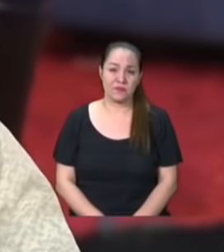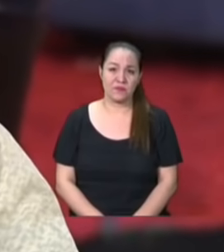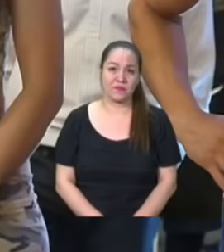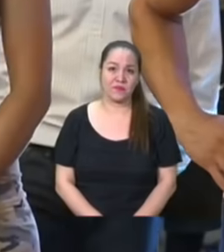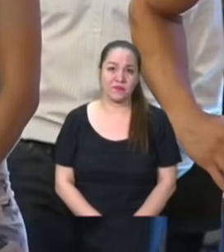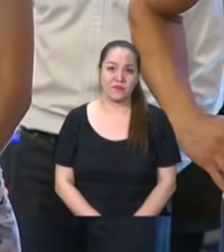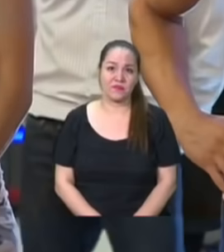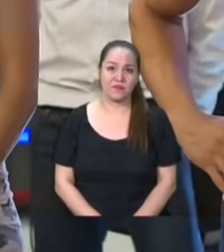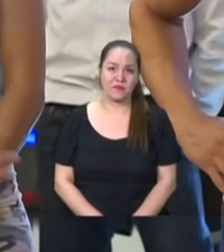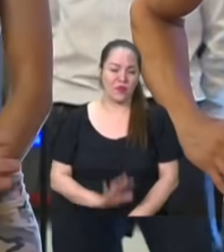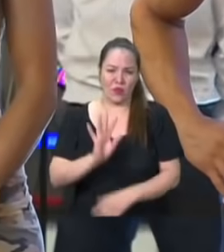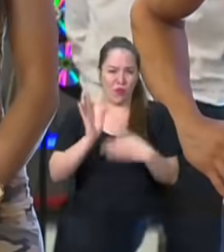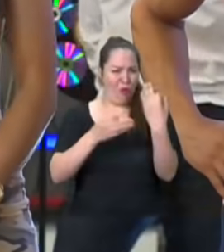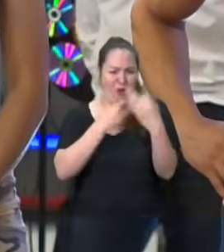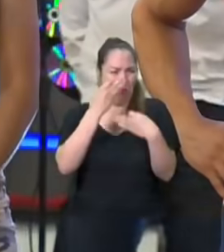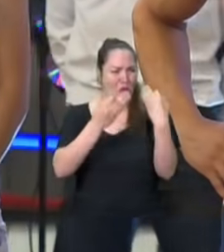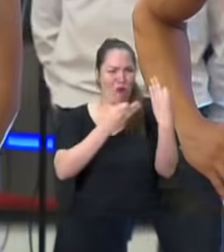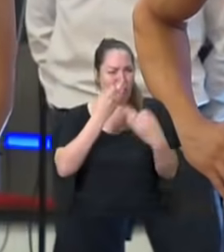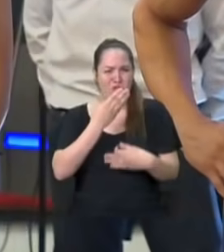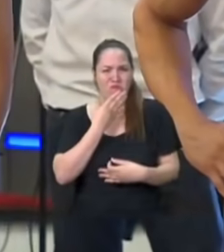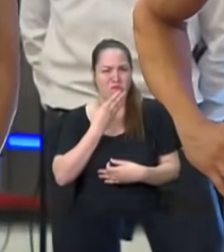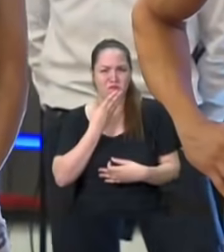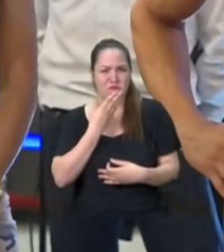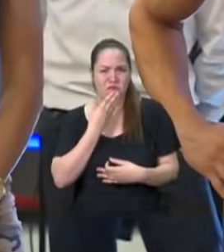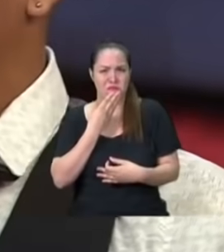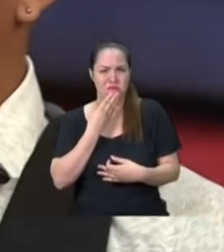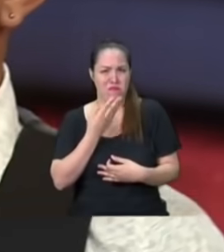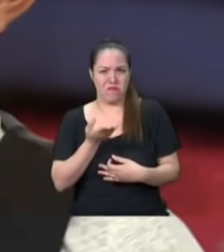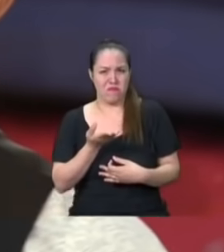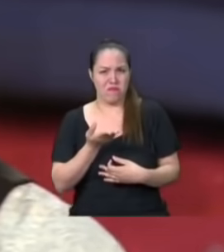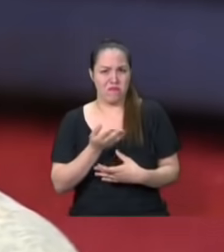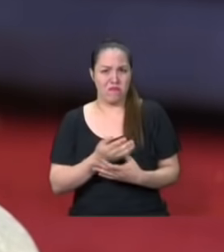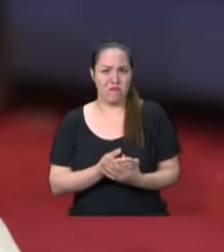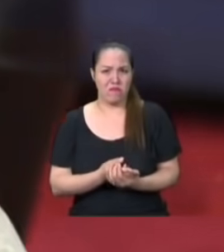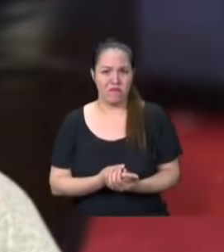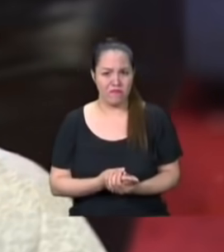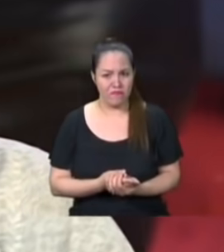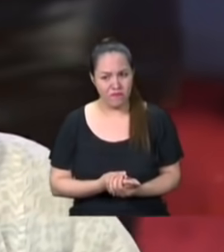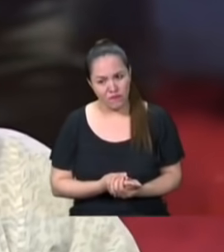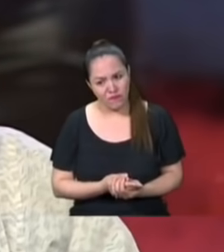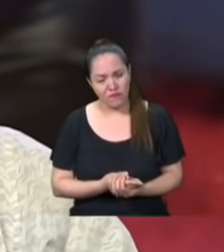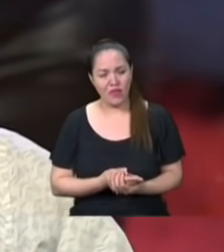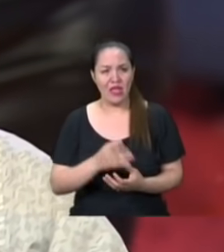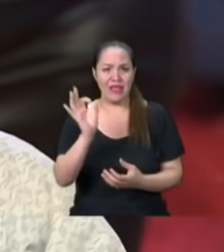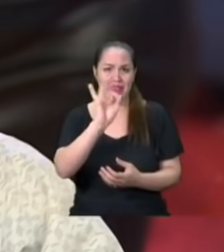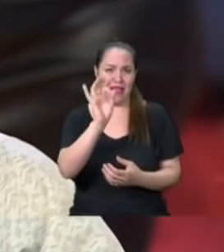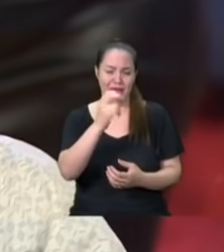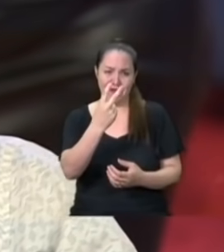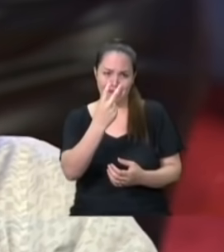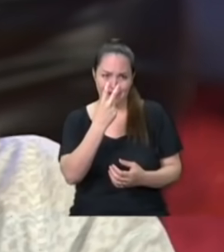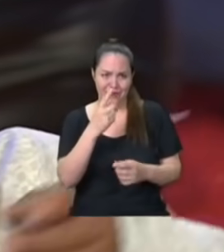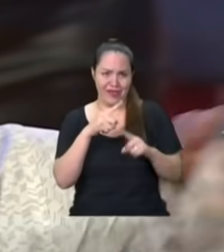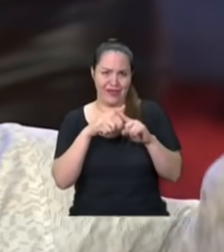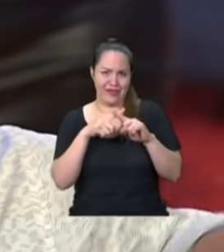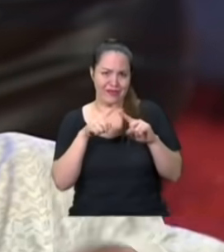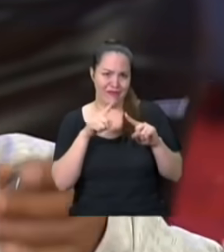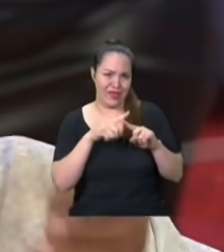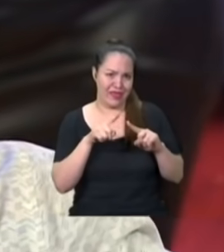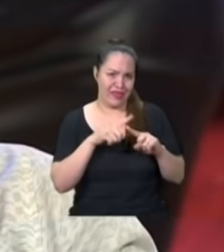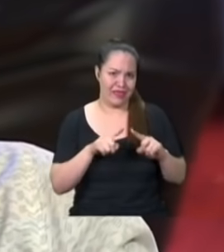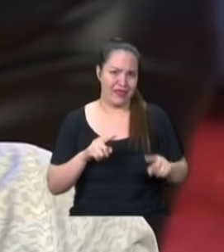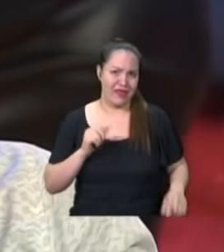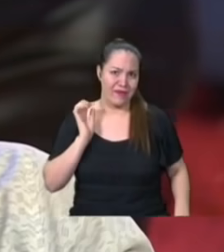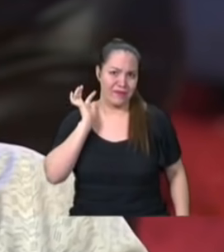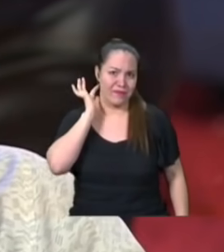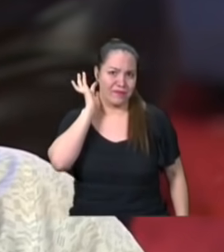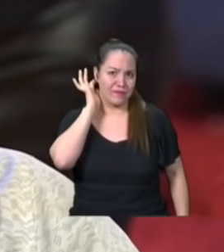seas mentiroso. No, bueno. Está... Bueno, aquí no lo he demostrado. La mejor a veces, ¿cómo le podré